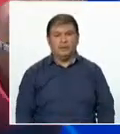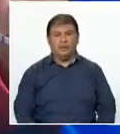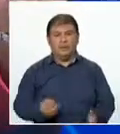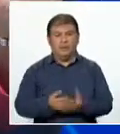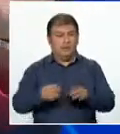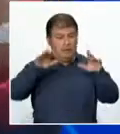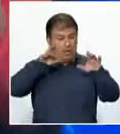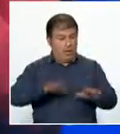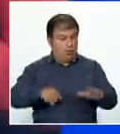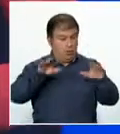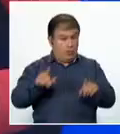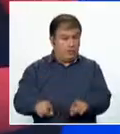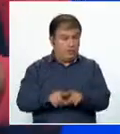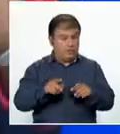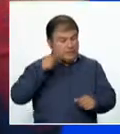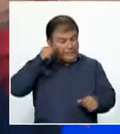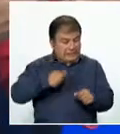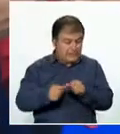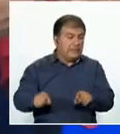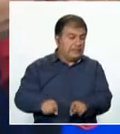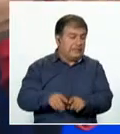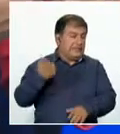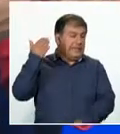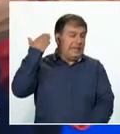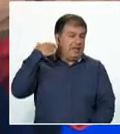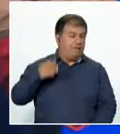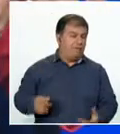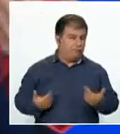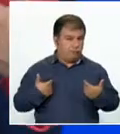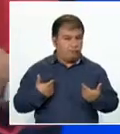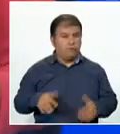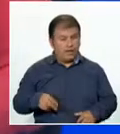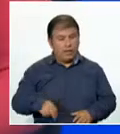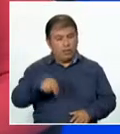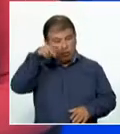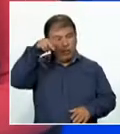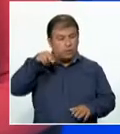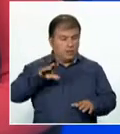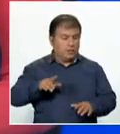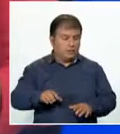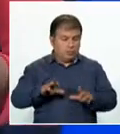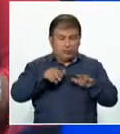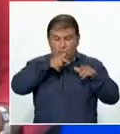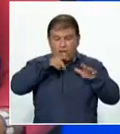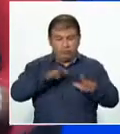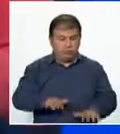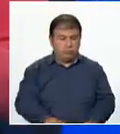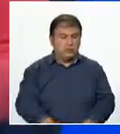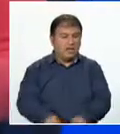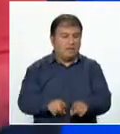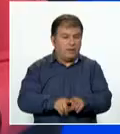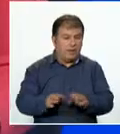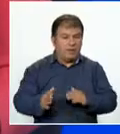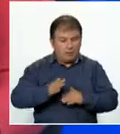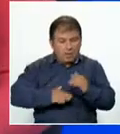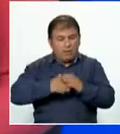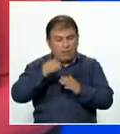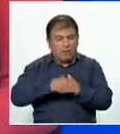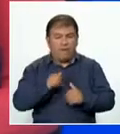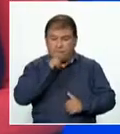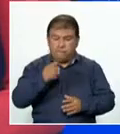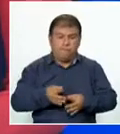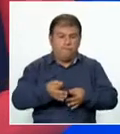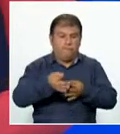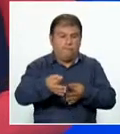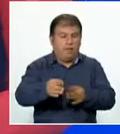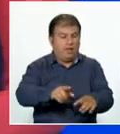Vemos las lluvias y nos recuerda lo que vivimos hace poco, nada más con el Niño costero y todavía la reconstrucción que está pendiente en